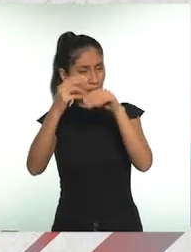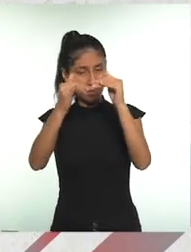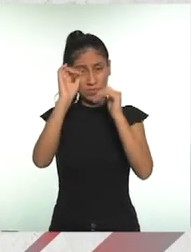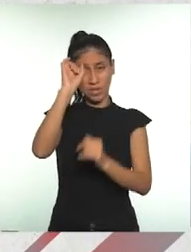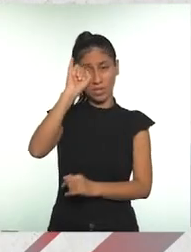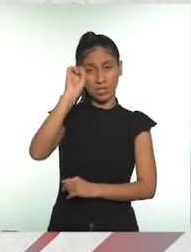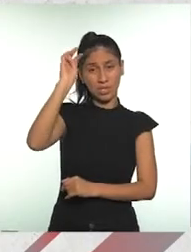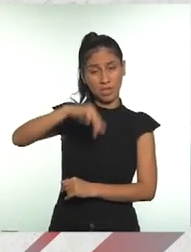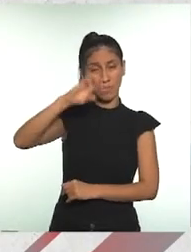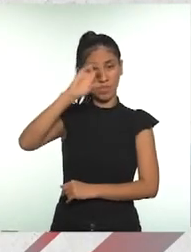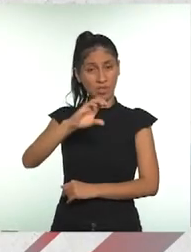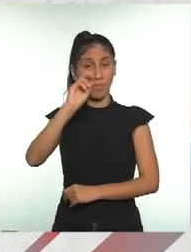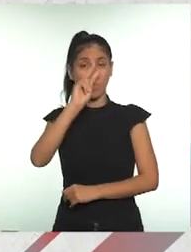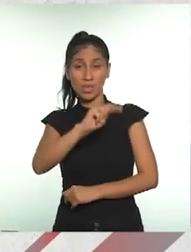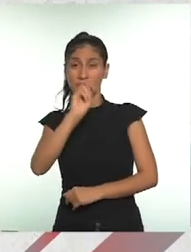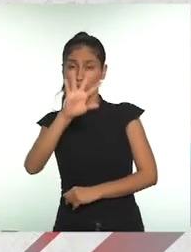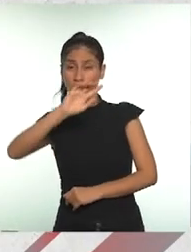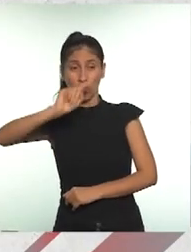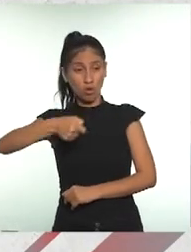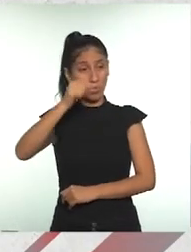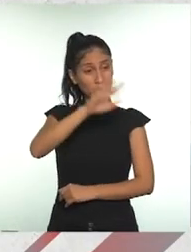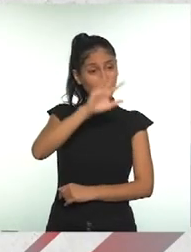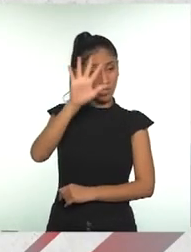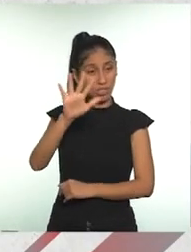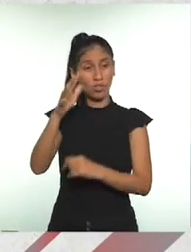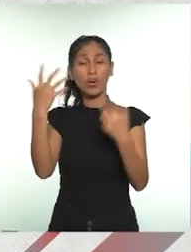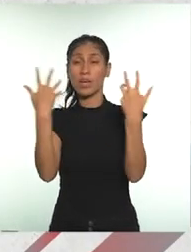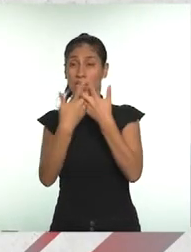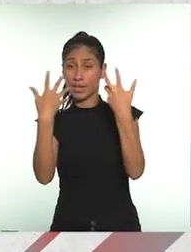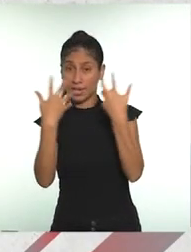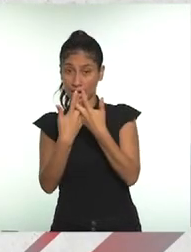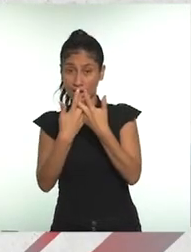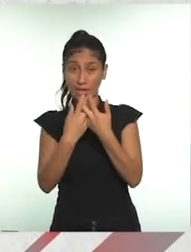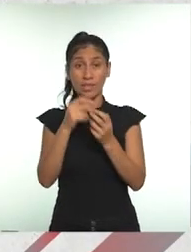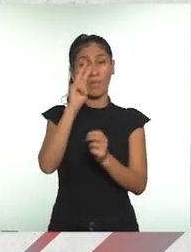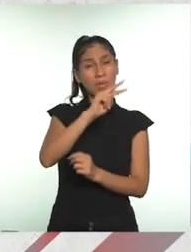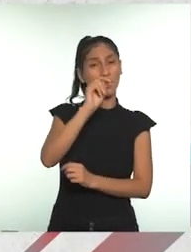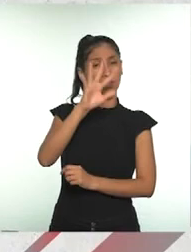IMC de Rodrigo, 27,55, está en el intervalo cerrado